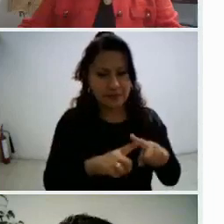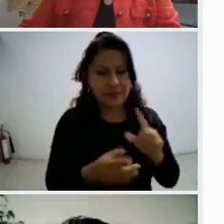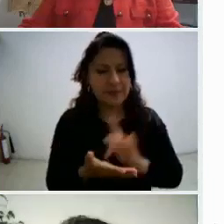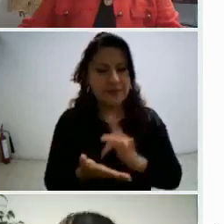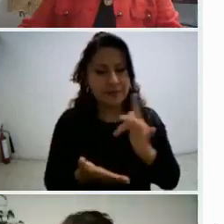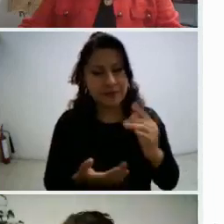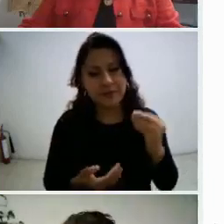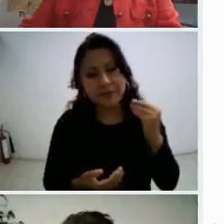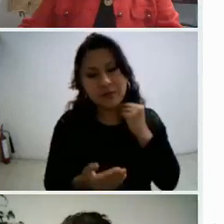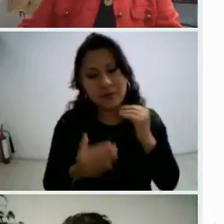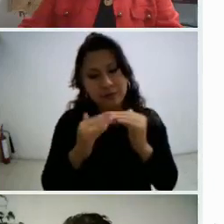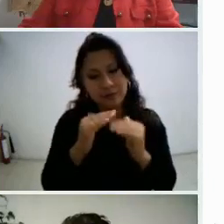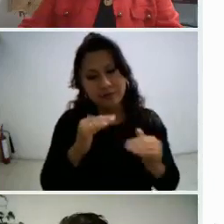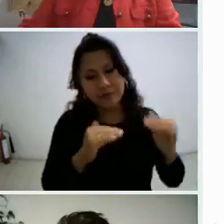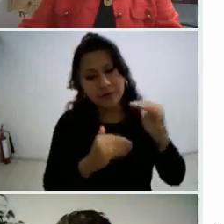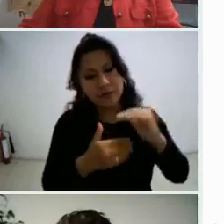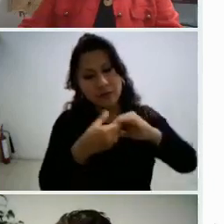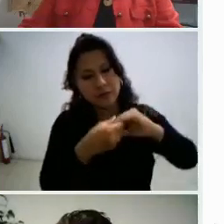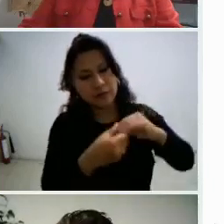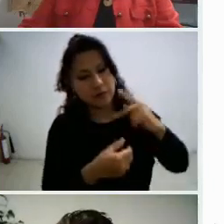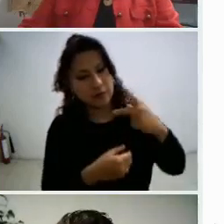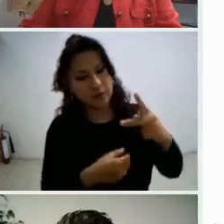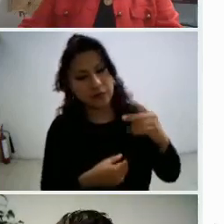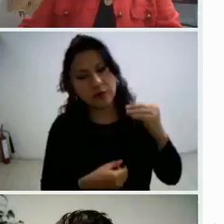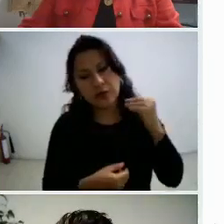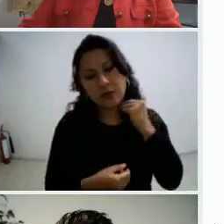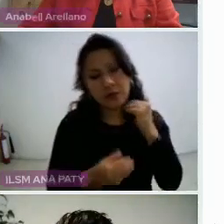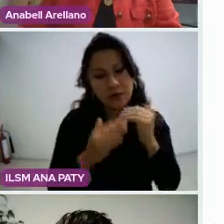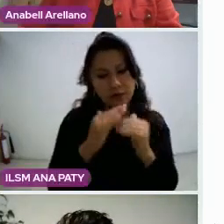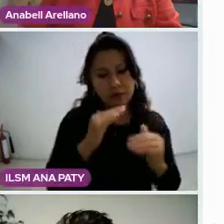sí, continúo con la siguiente